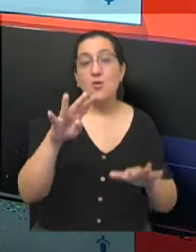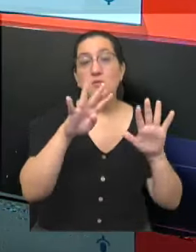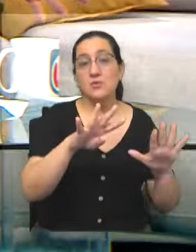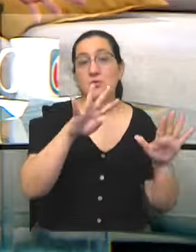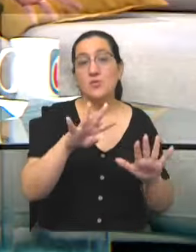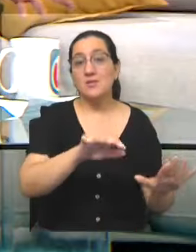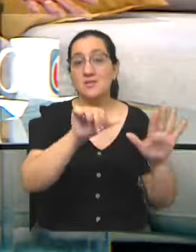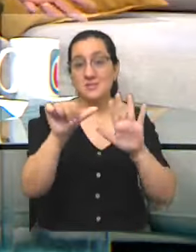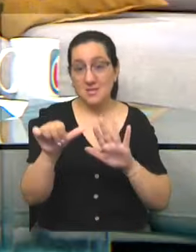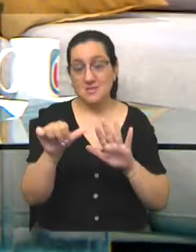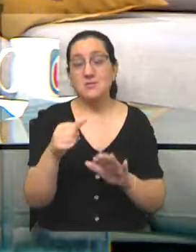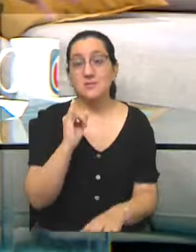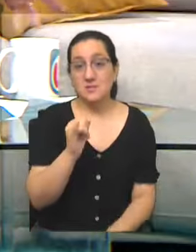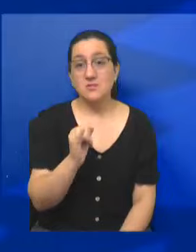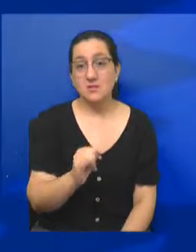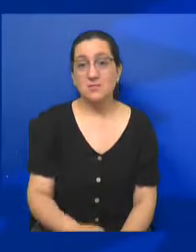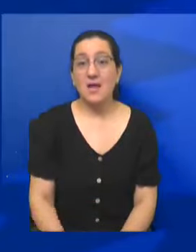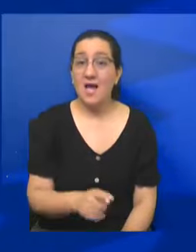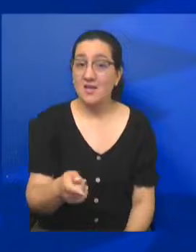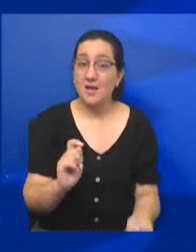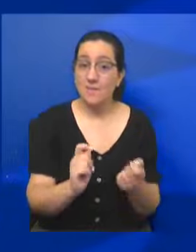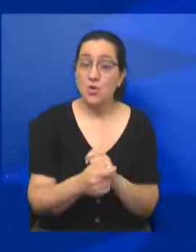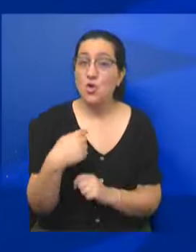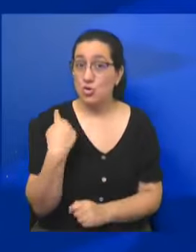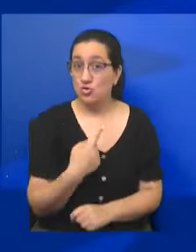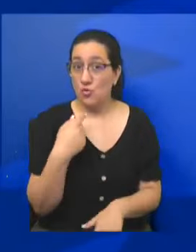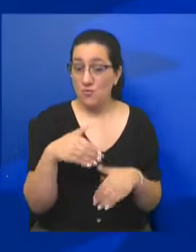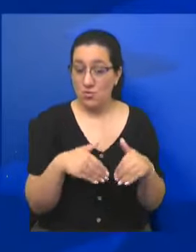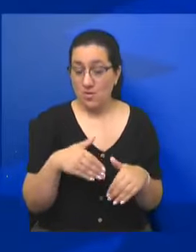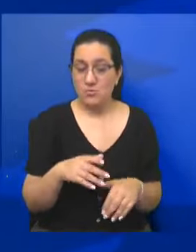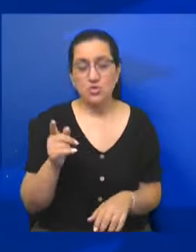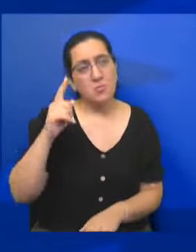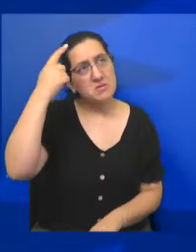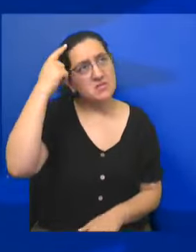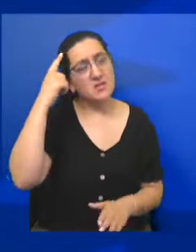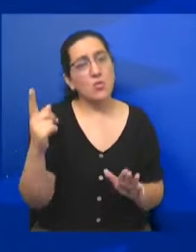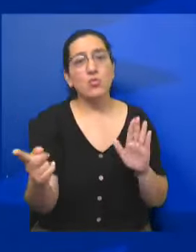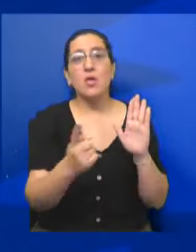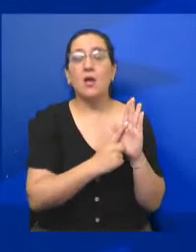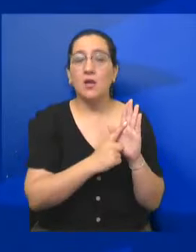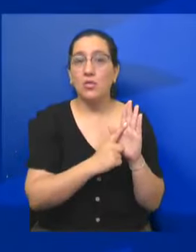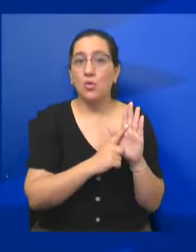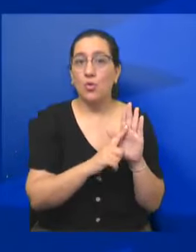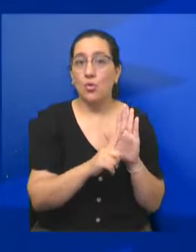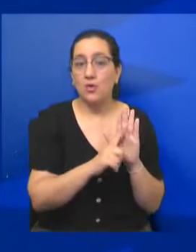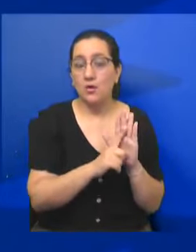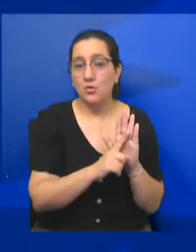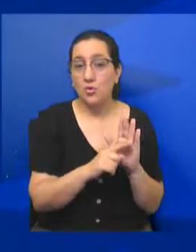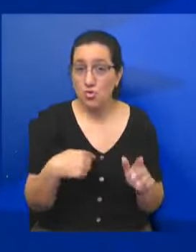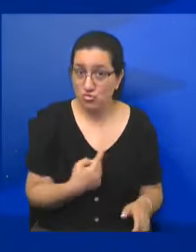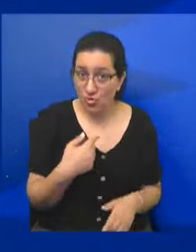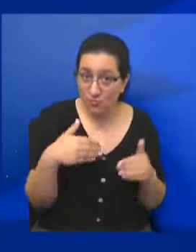1996. Tener... Sé que ahí cambió. Pensé que había sido por un decreto de gobierno. ¿Lo